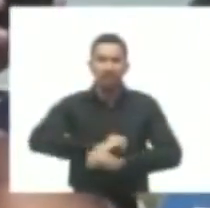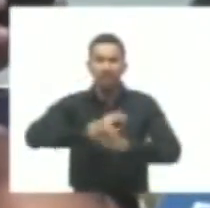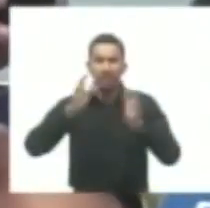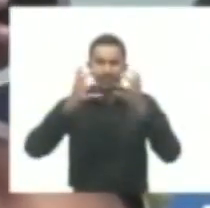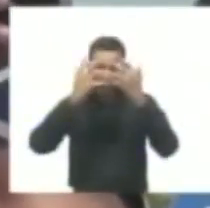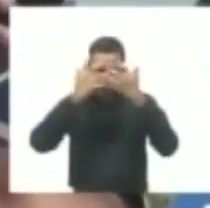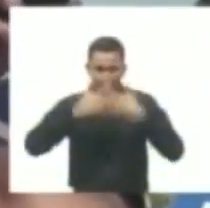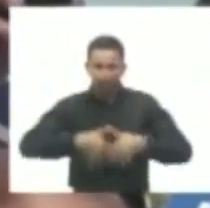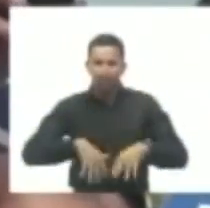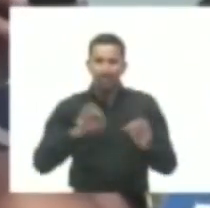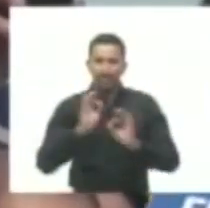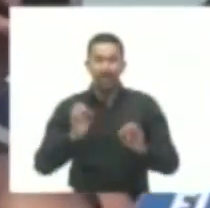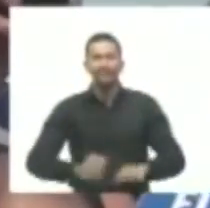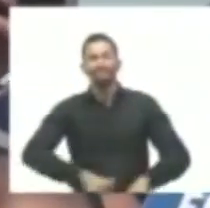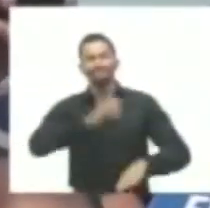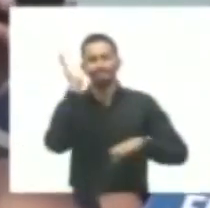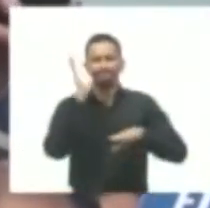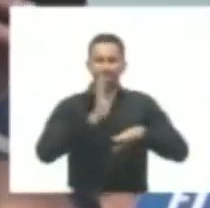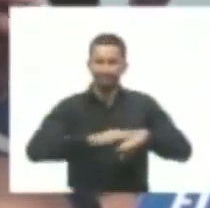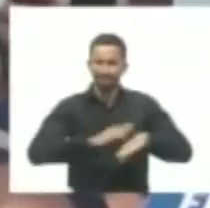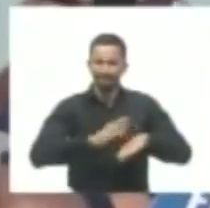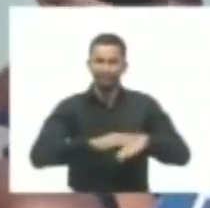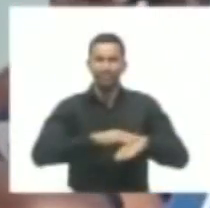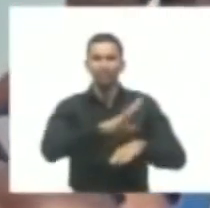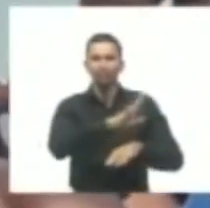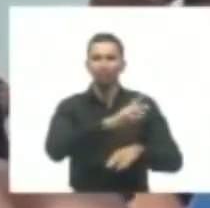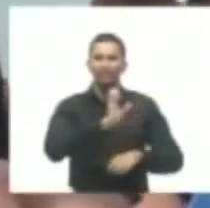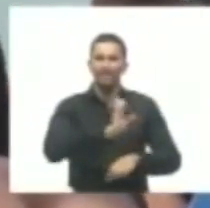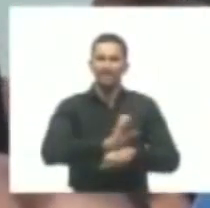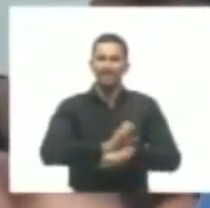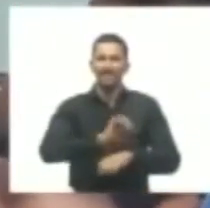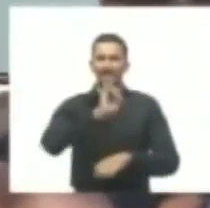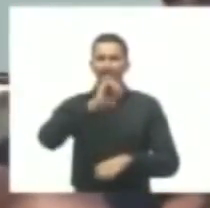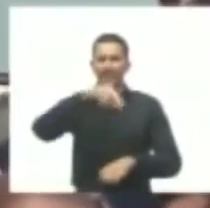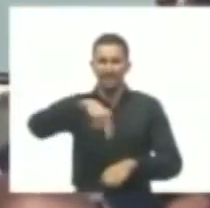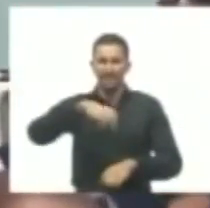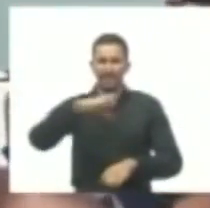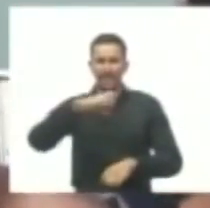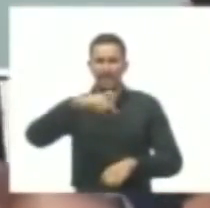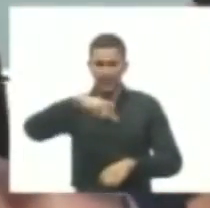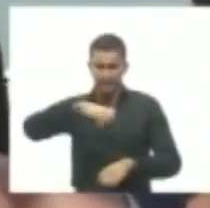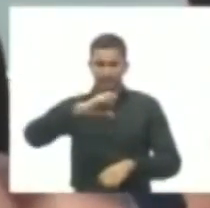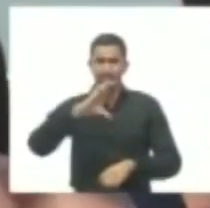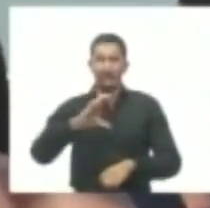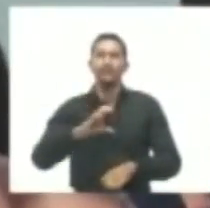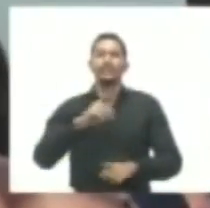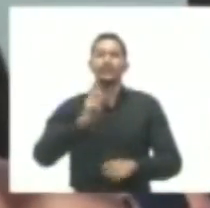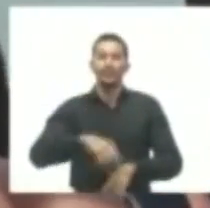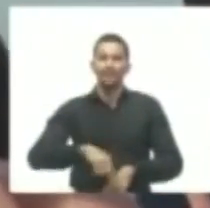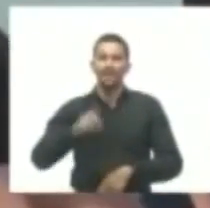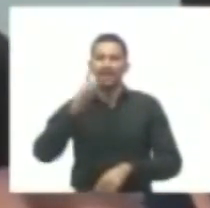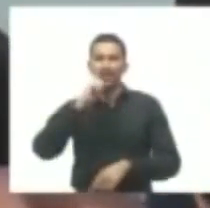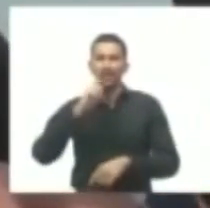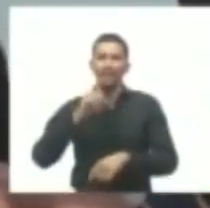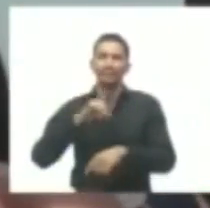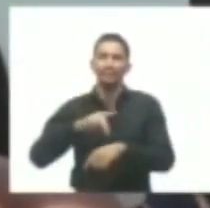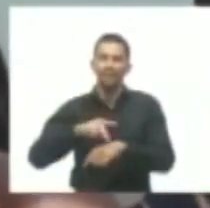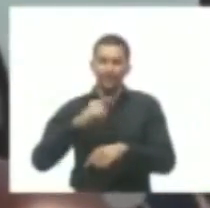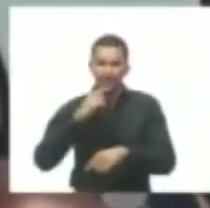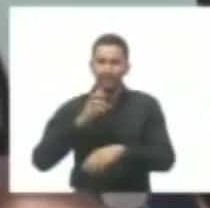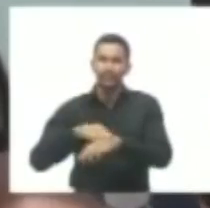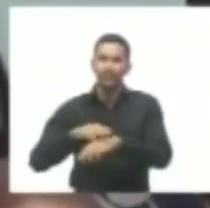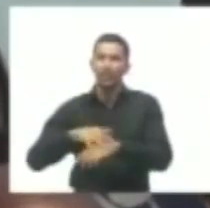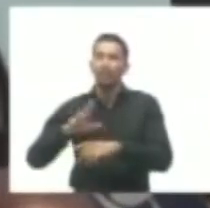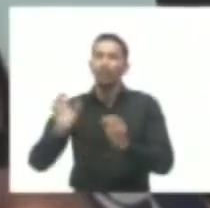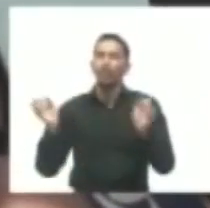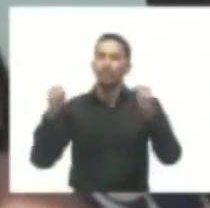un llamado al INPEC, a la USPEC y a la fiduciaria, la previsora, al consorcio, realmente no a la